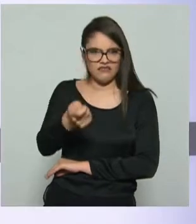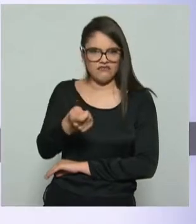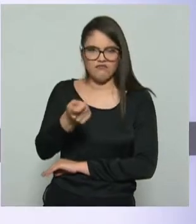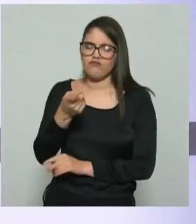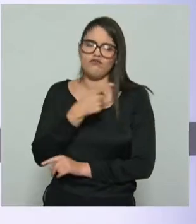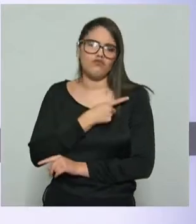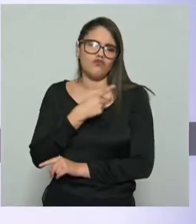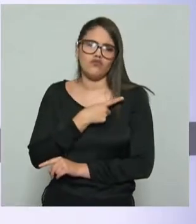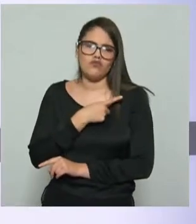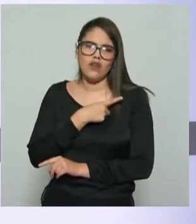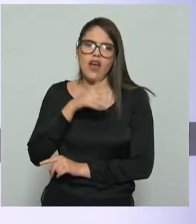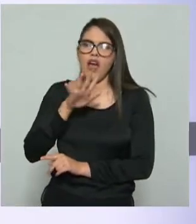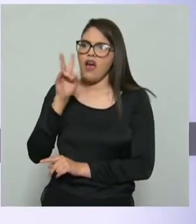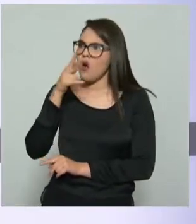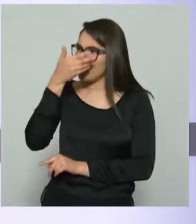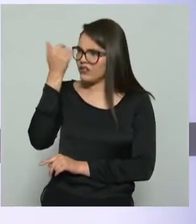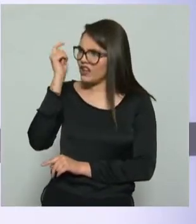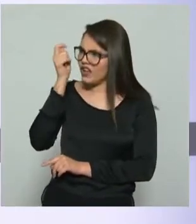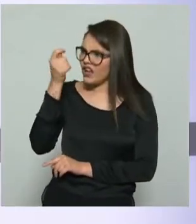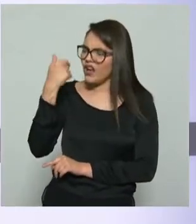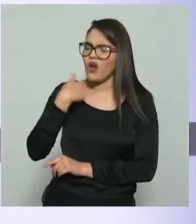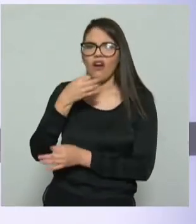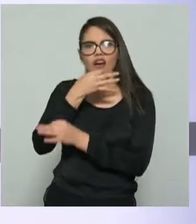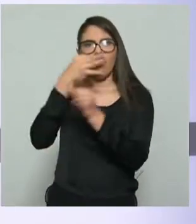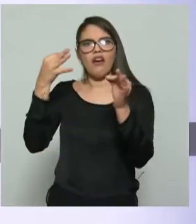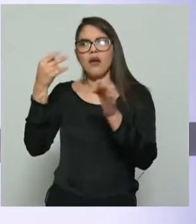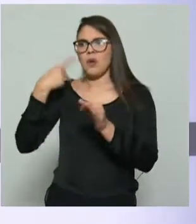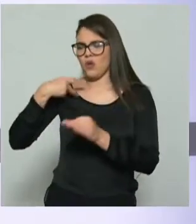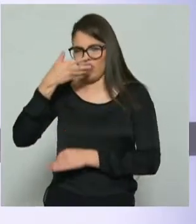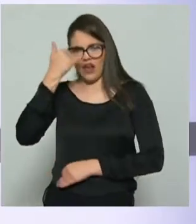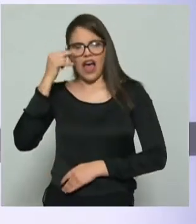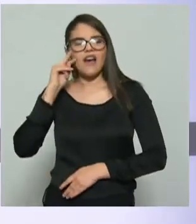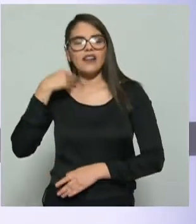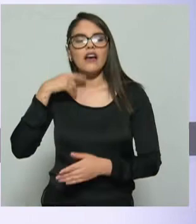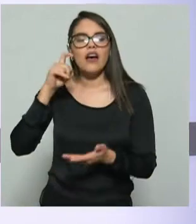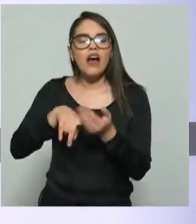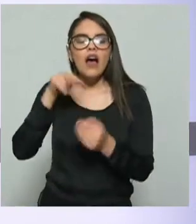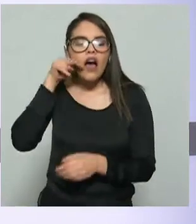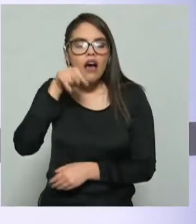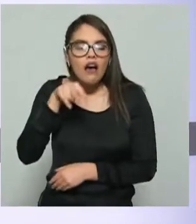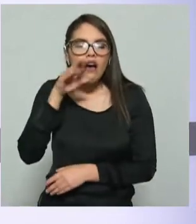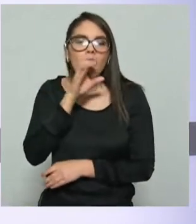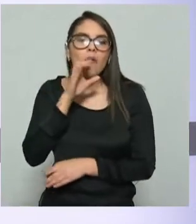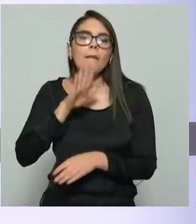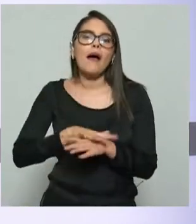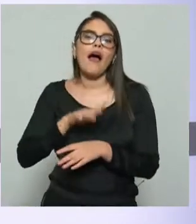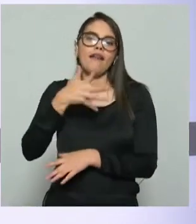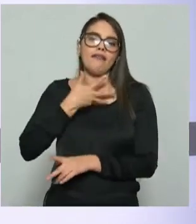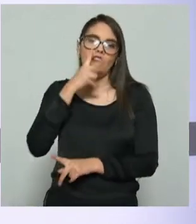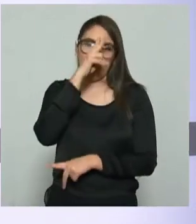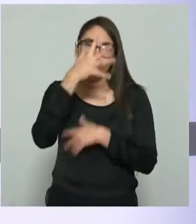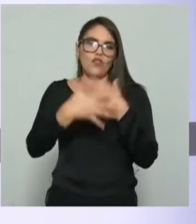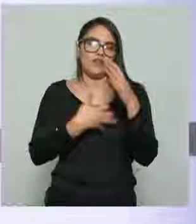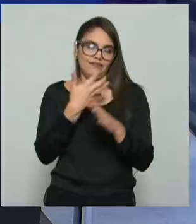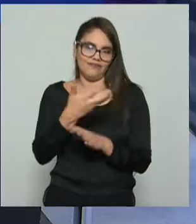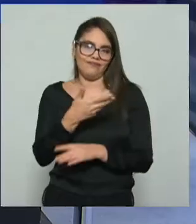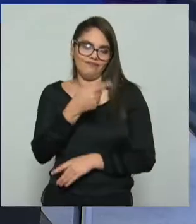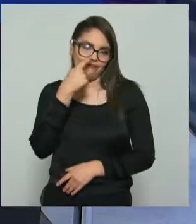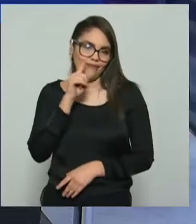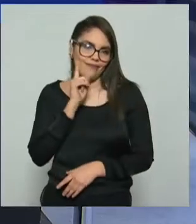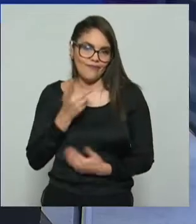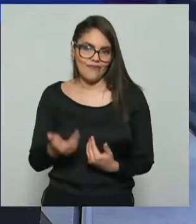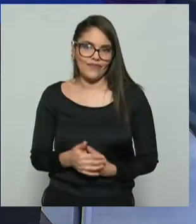es lo hacemos público y obviamente repunta la violencia contra las mujeres. ¿Y cuánto pagan